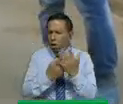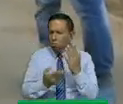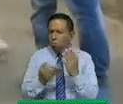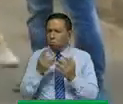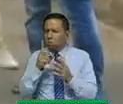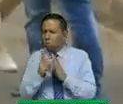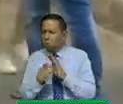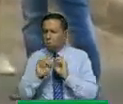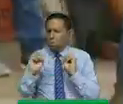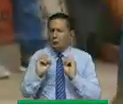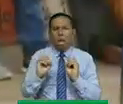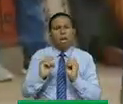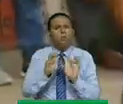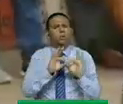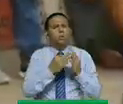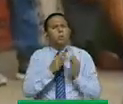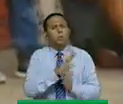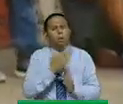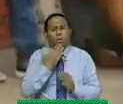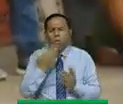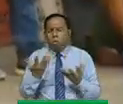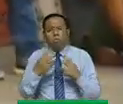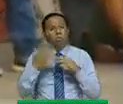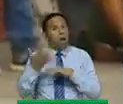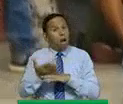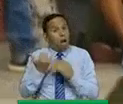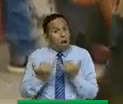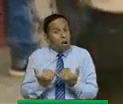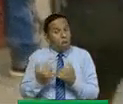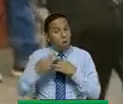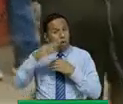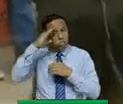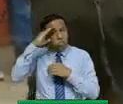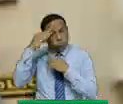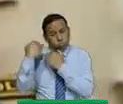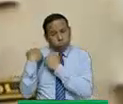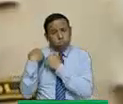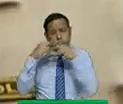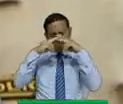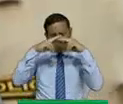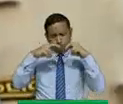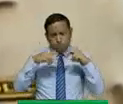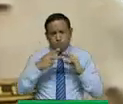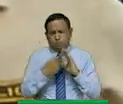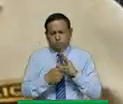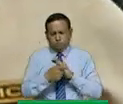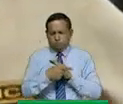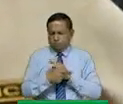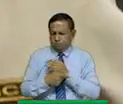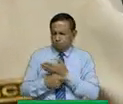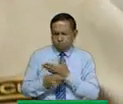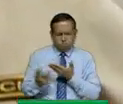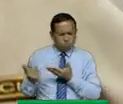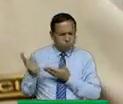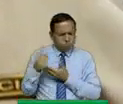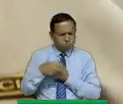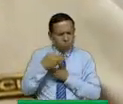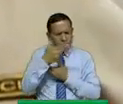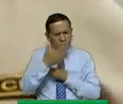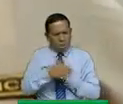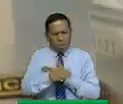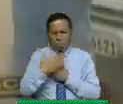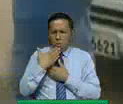pues ya la investigación será quien establezca la motivación y desde dónde sale esta muerte hacia la